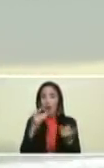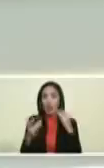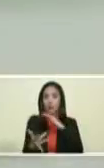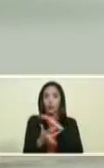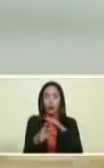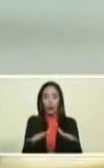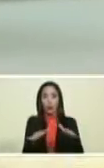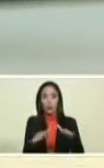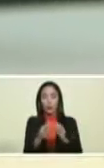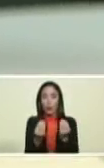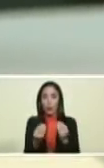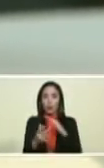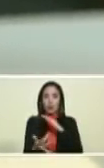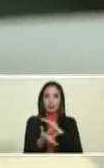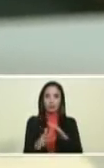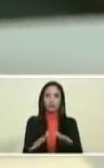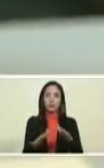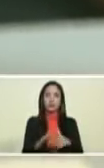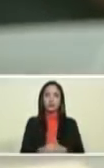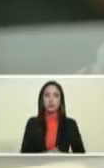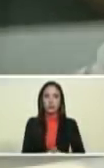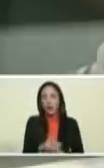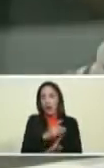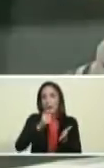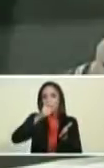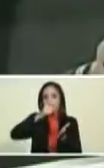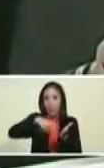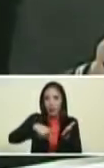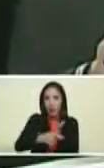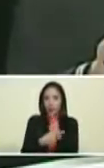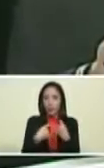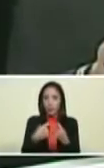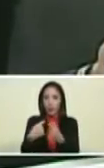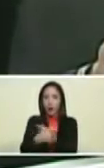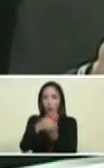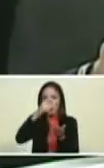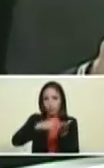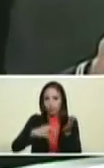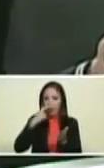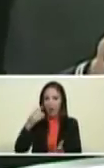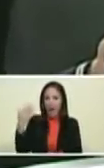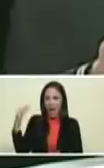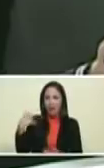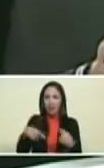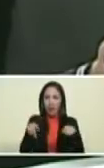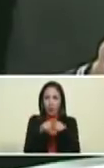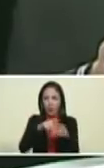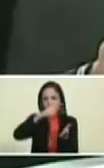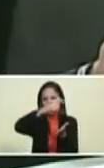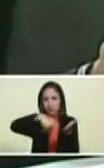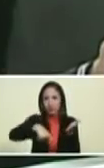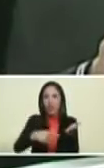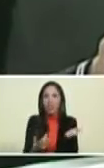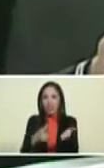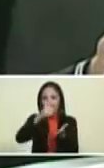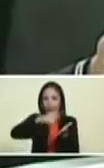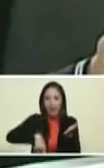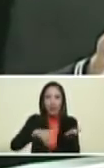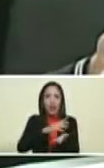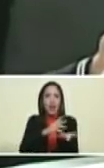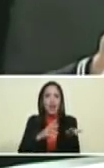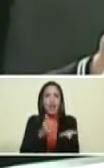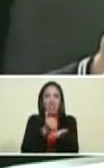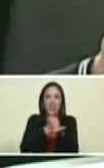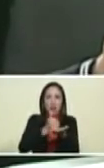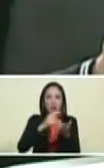permite tanto el pago a través de los métodos tradicionales de tarjeta de débito, de crédito, es